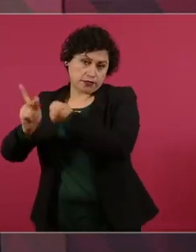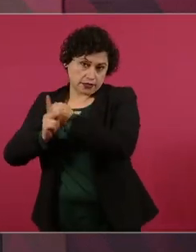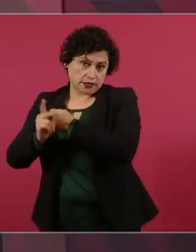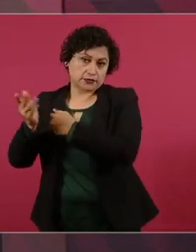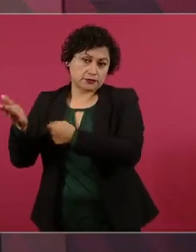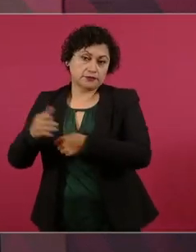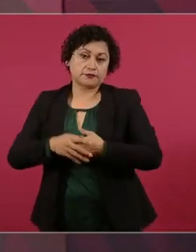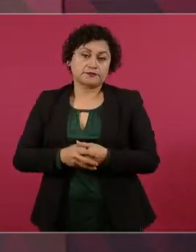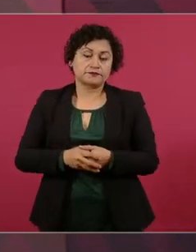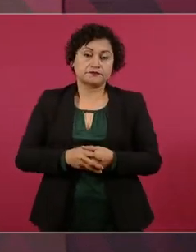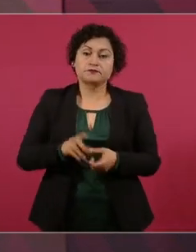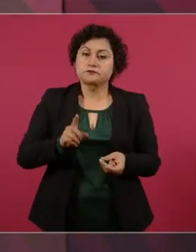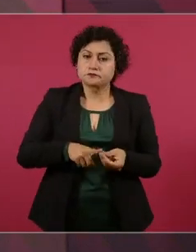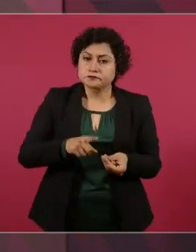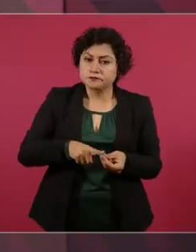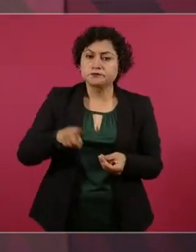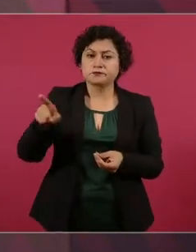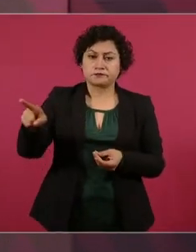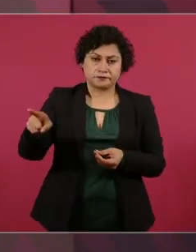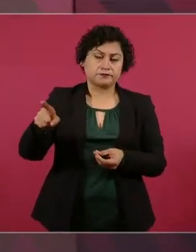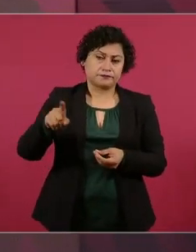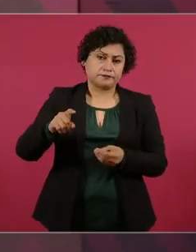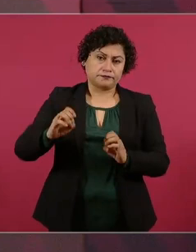en el castillo de Chapultepec,